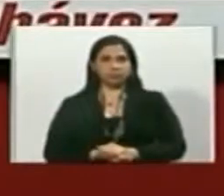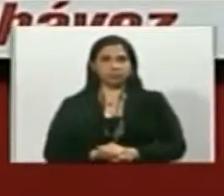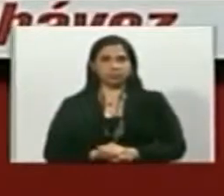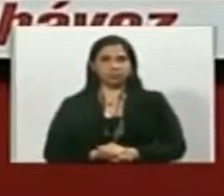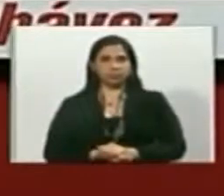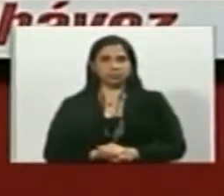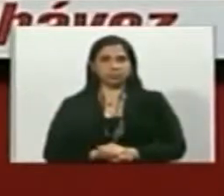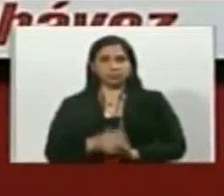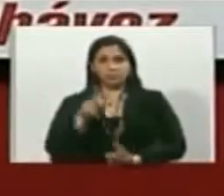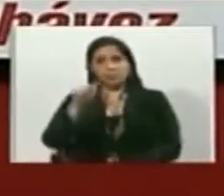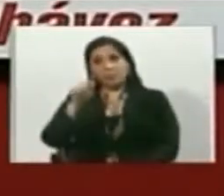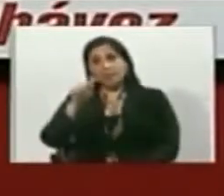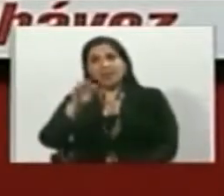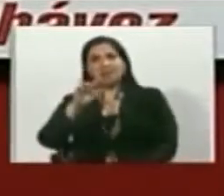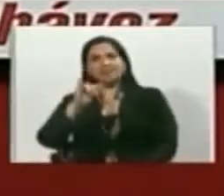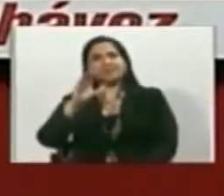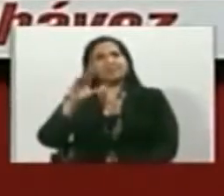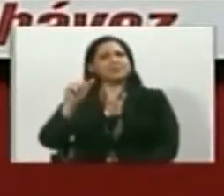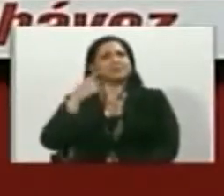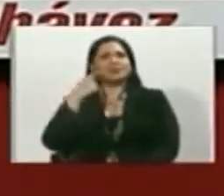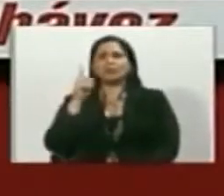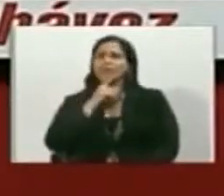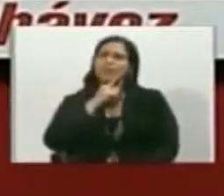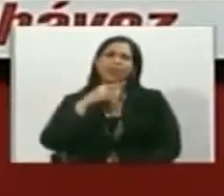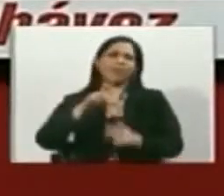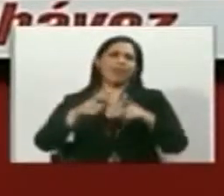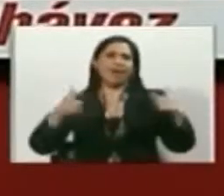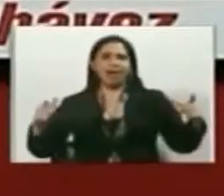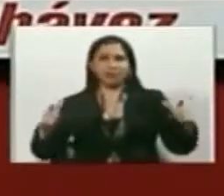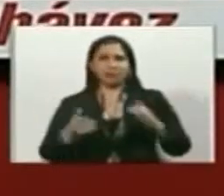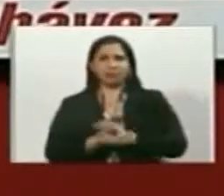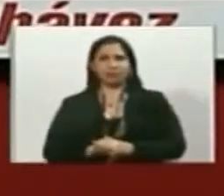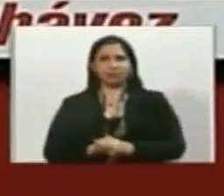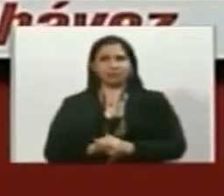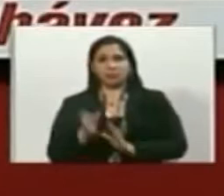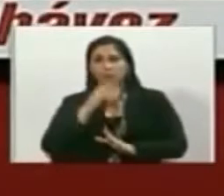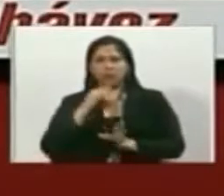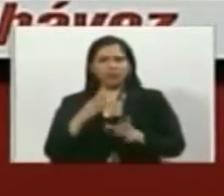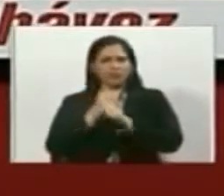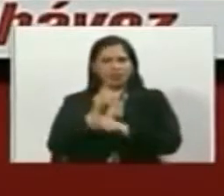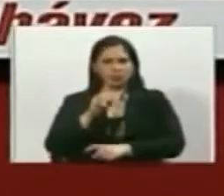señora Patricia, es que el nombre es muy largo. De confianza no te puedo llamar papo.